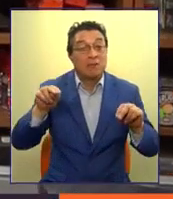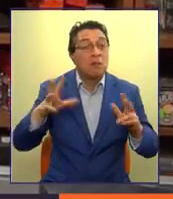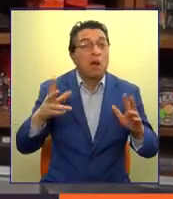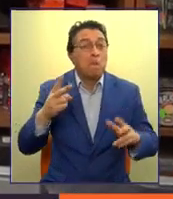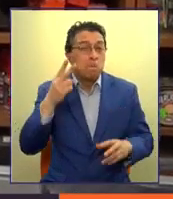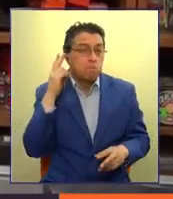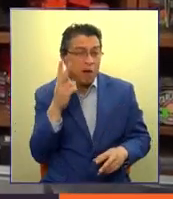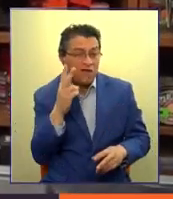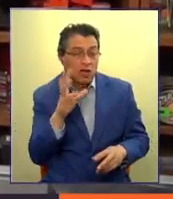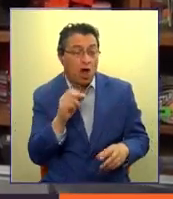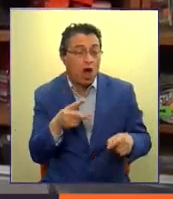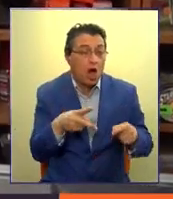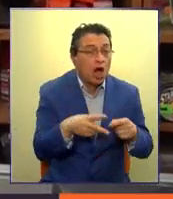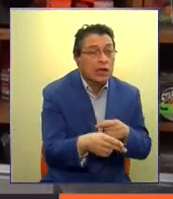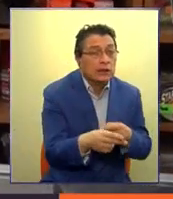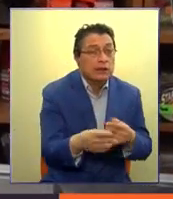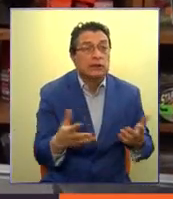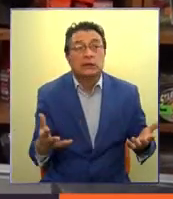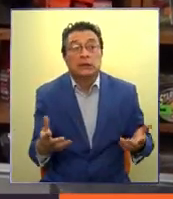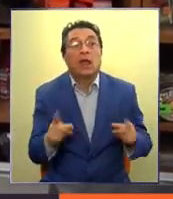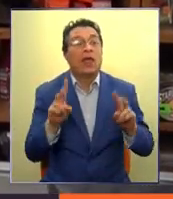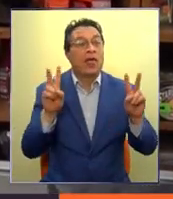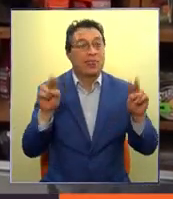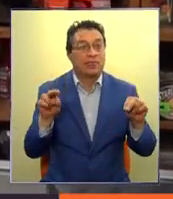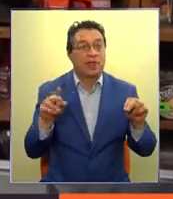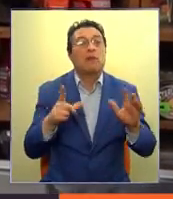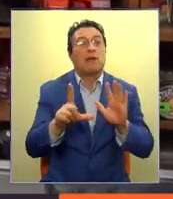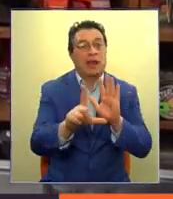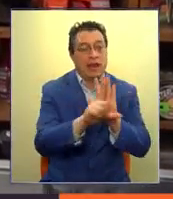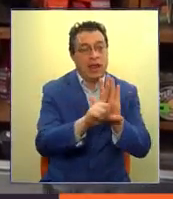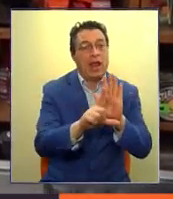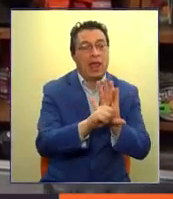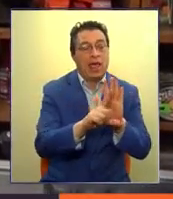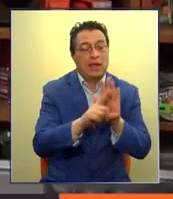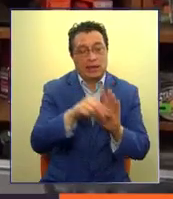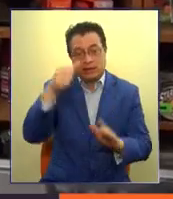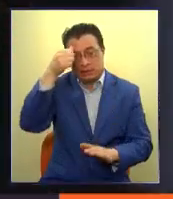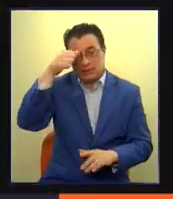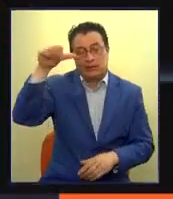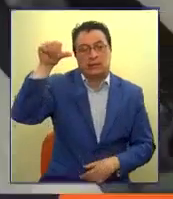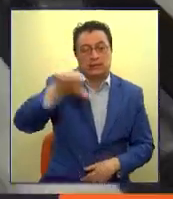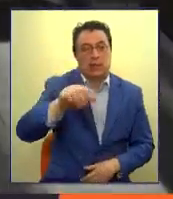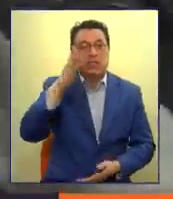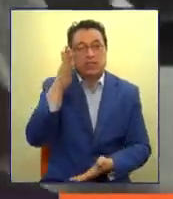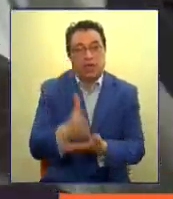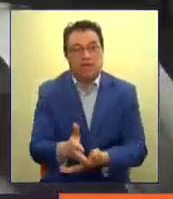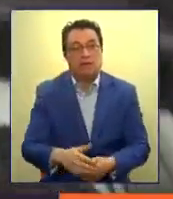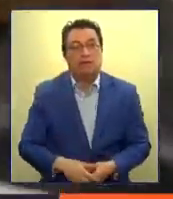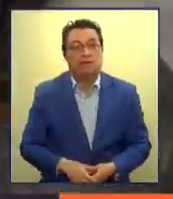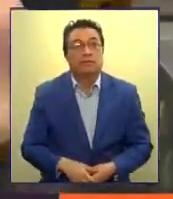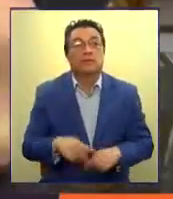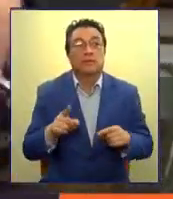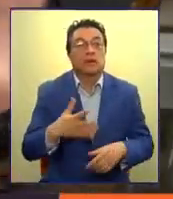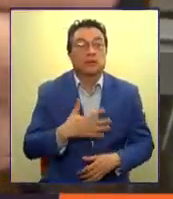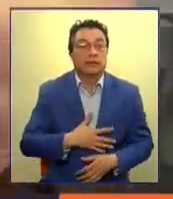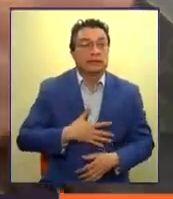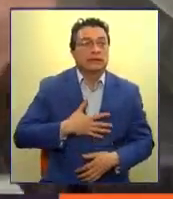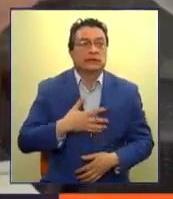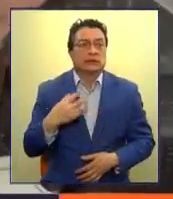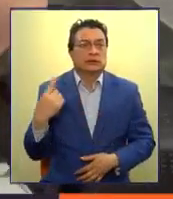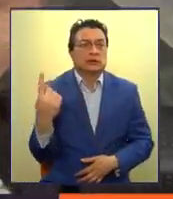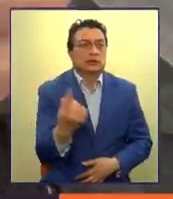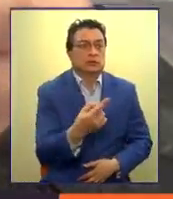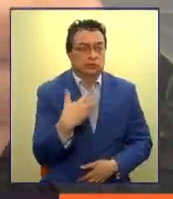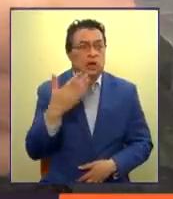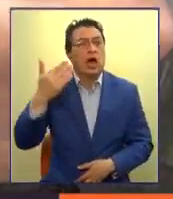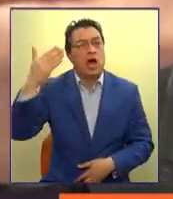o restringir, va por el tema de la legislación y las penas que se puedan imponer. Sí, esto es una sensación generalizada. Hubo un